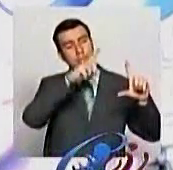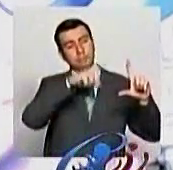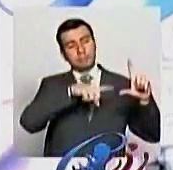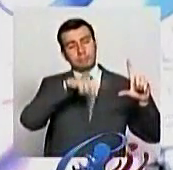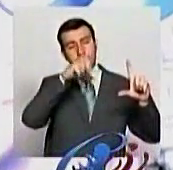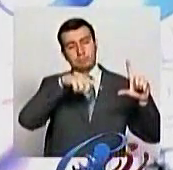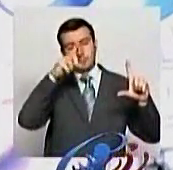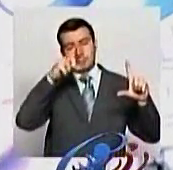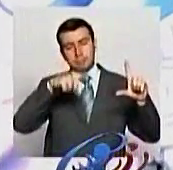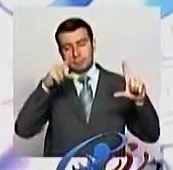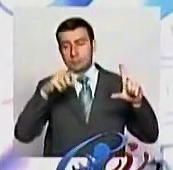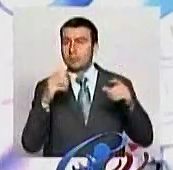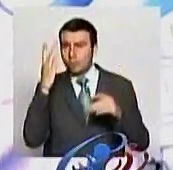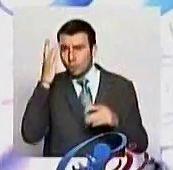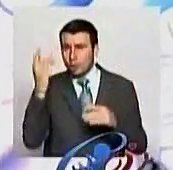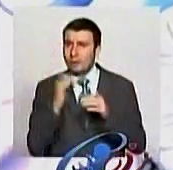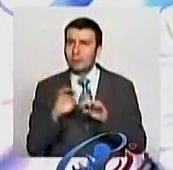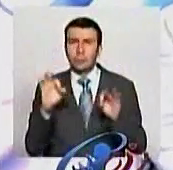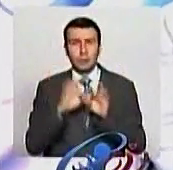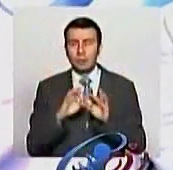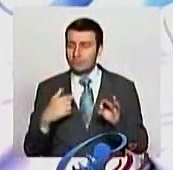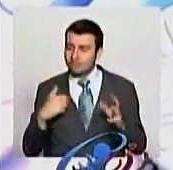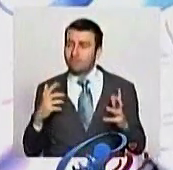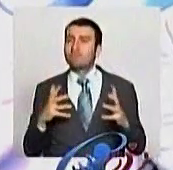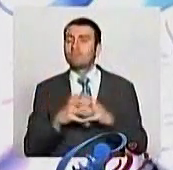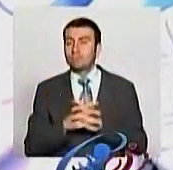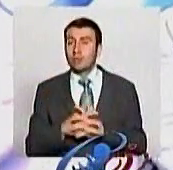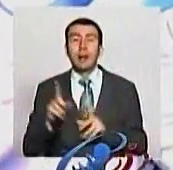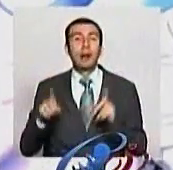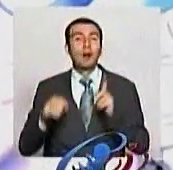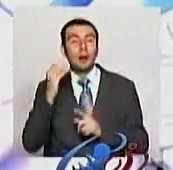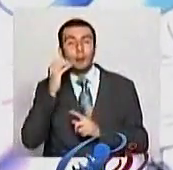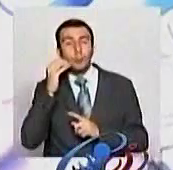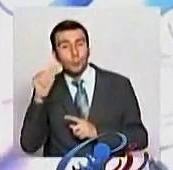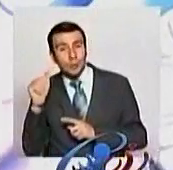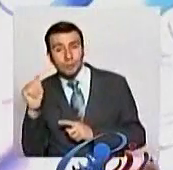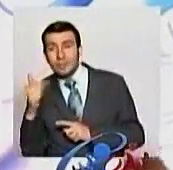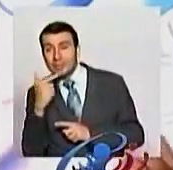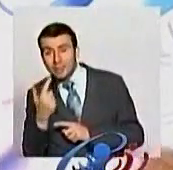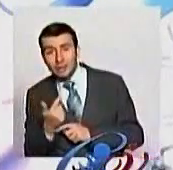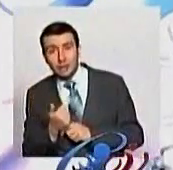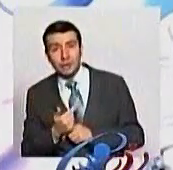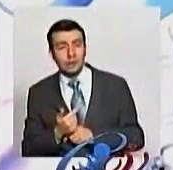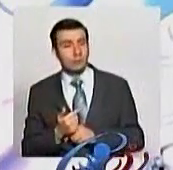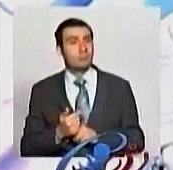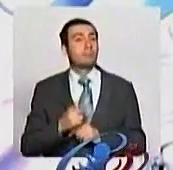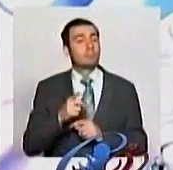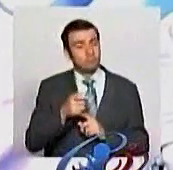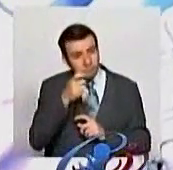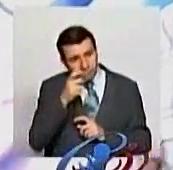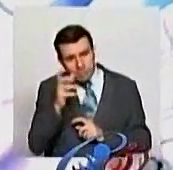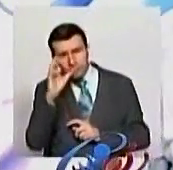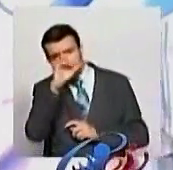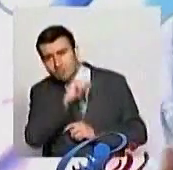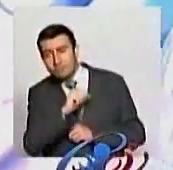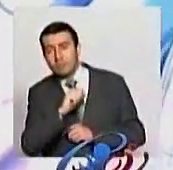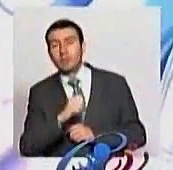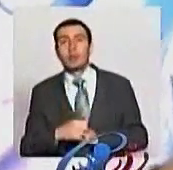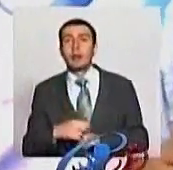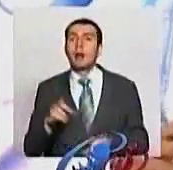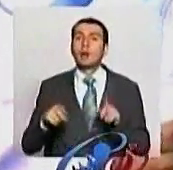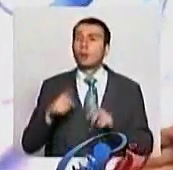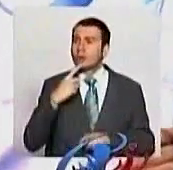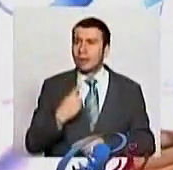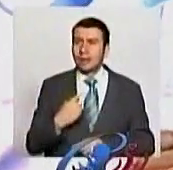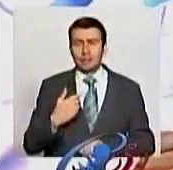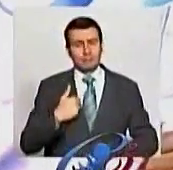complementar esa consulta. Y como dicen las abuelitas, para uno no atisbar. Es que uno escucha mucho, no es que yo